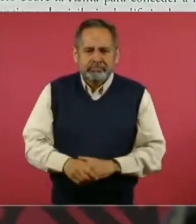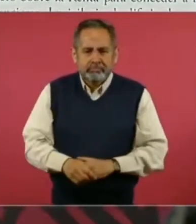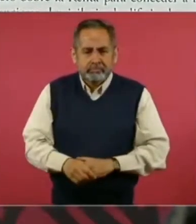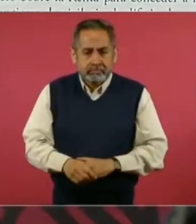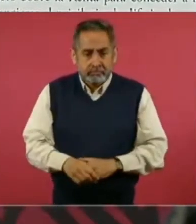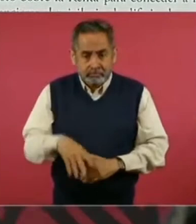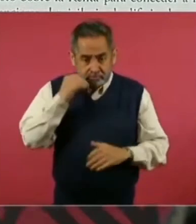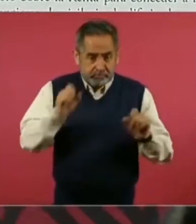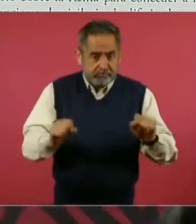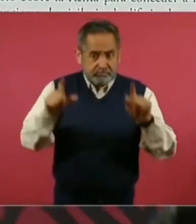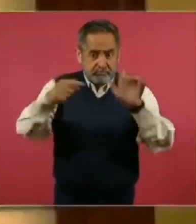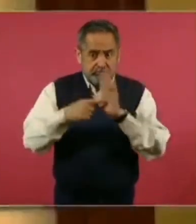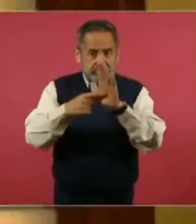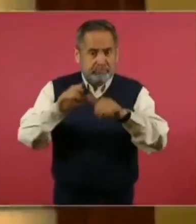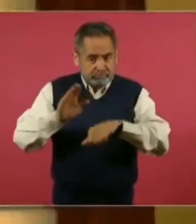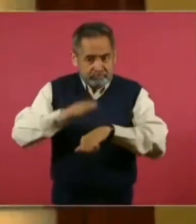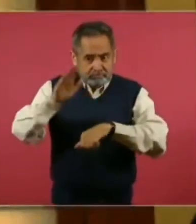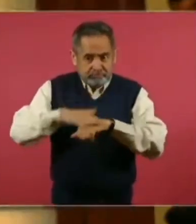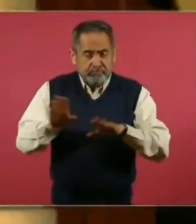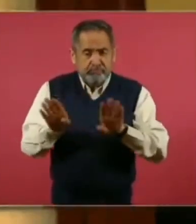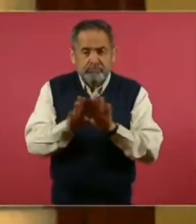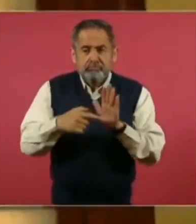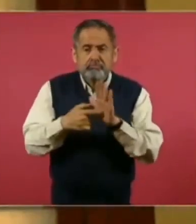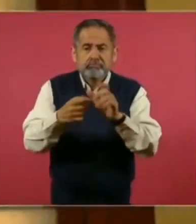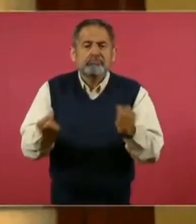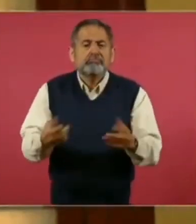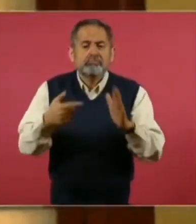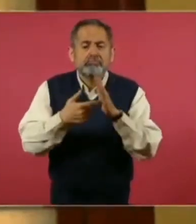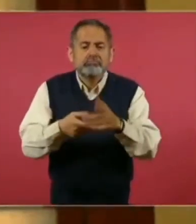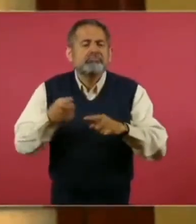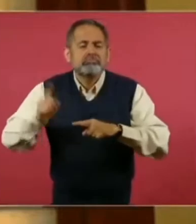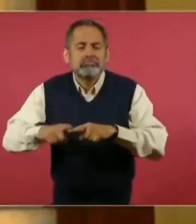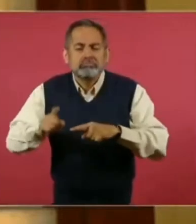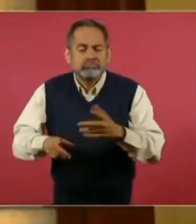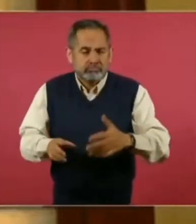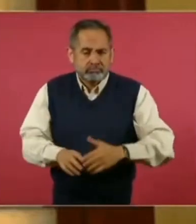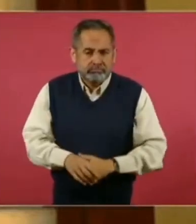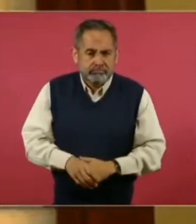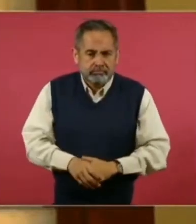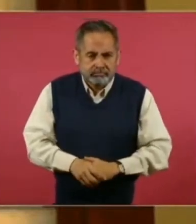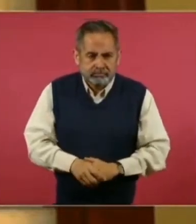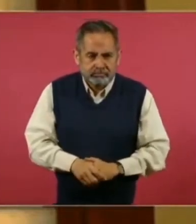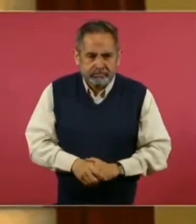¿Quieren que pongamos la lista de cuánto condonaban y a quiénes?